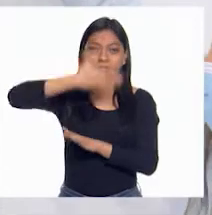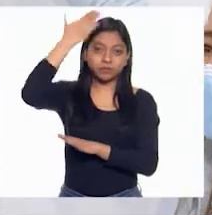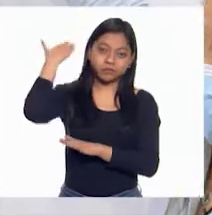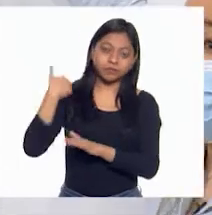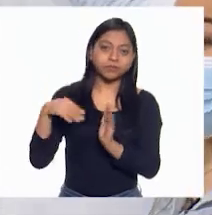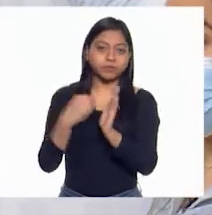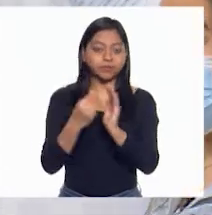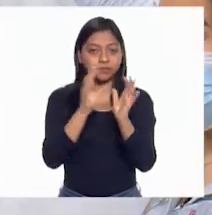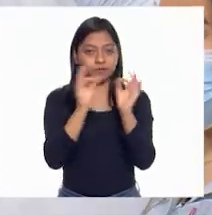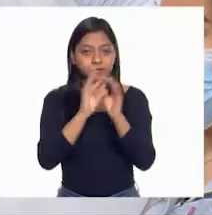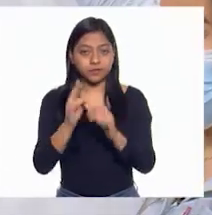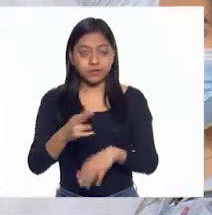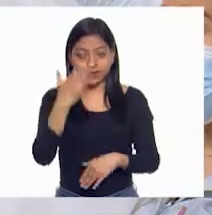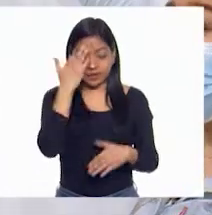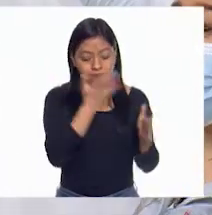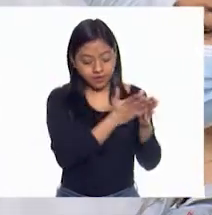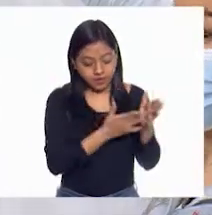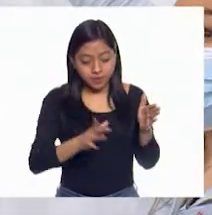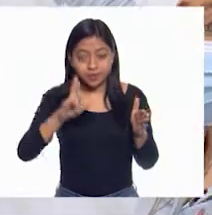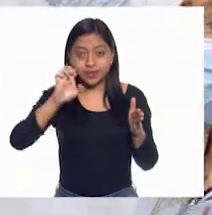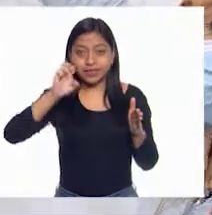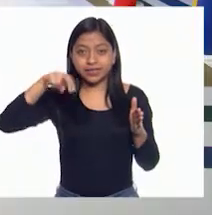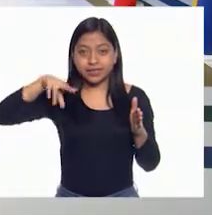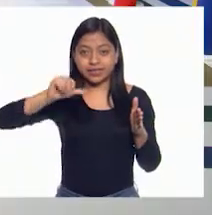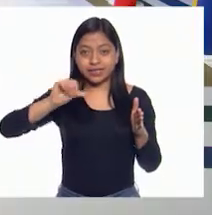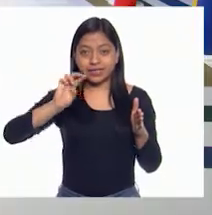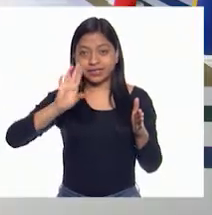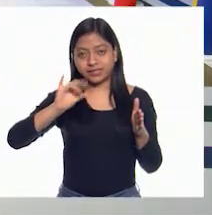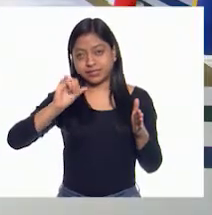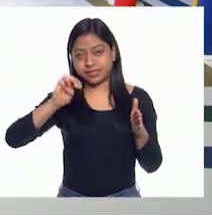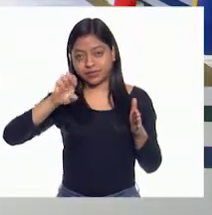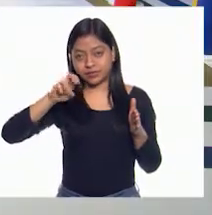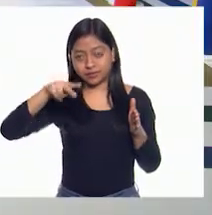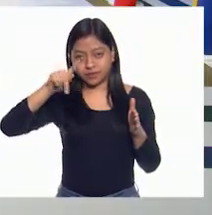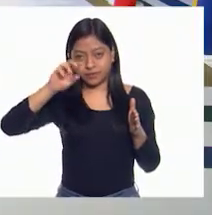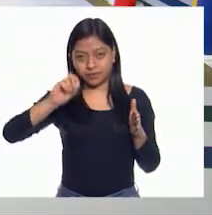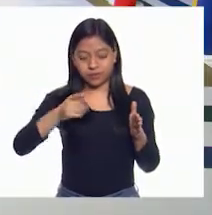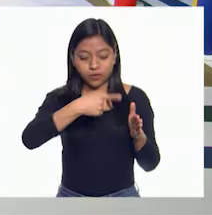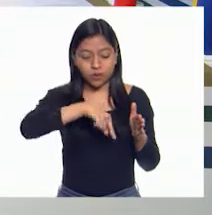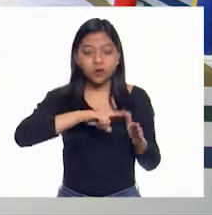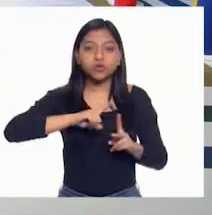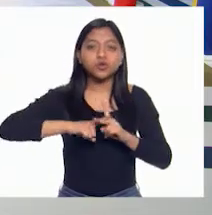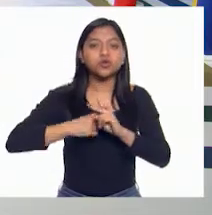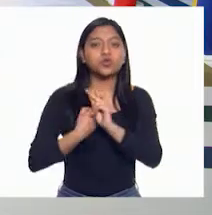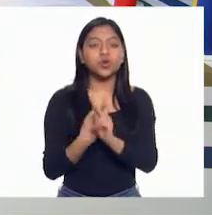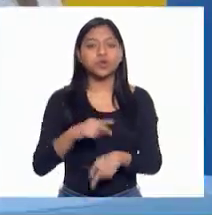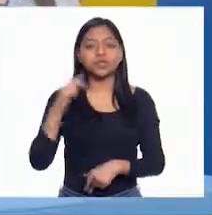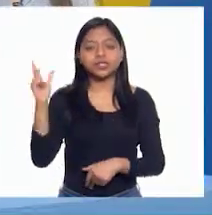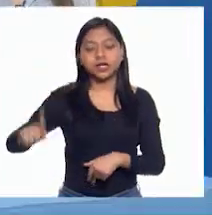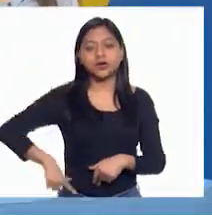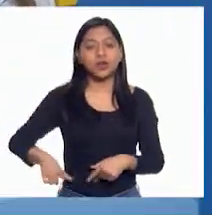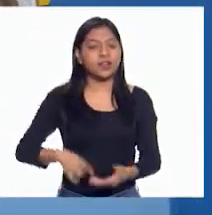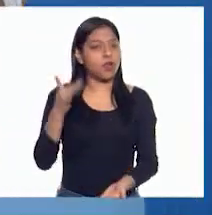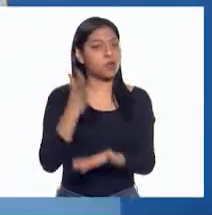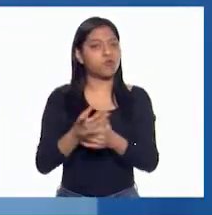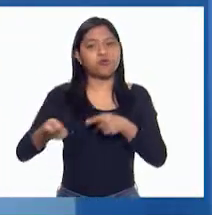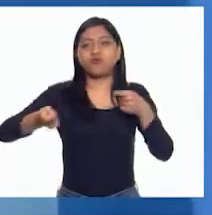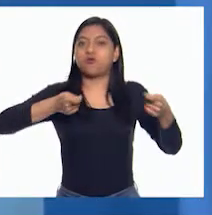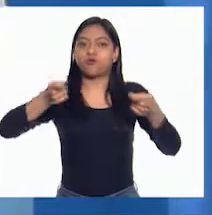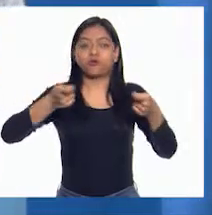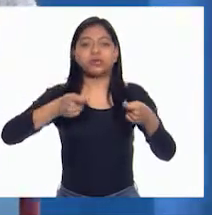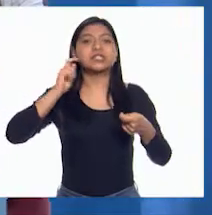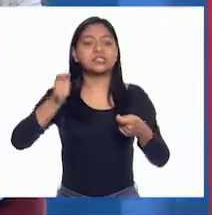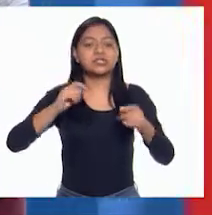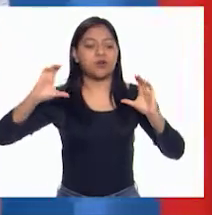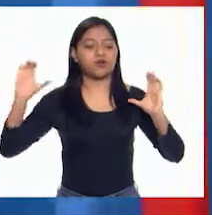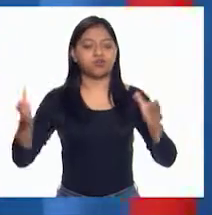que durante el Renacimiento comenzaron a formarse las monarquías? Es decir, gobiernos que